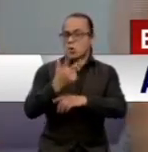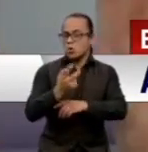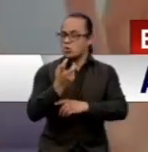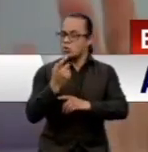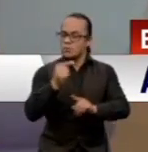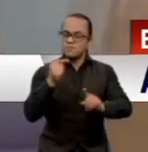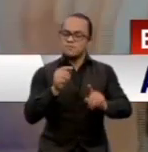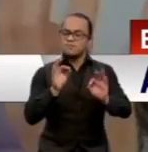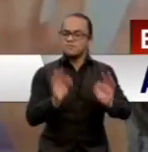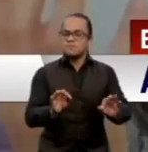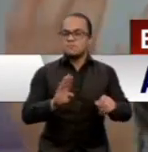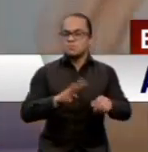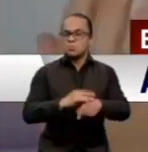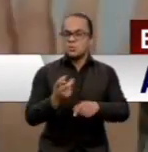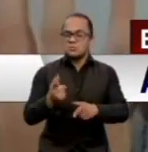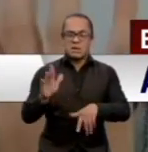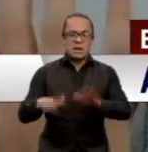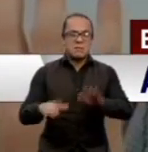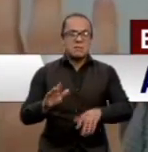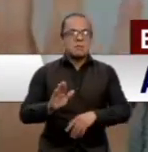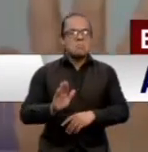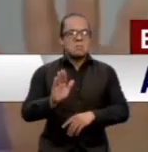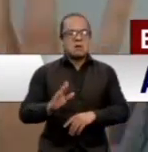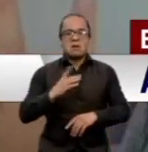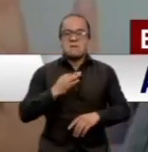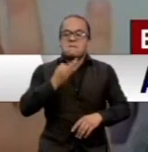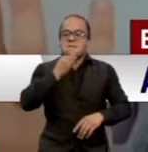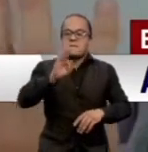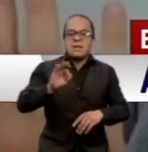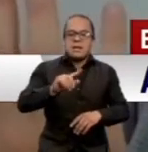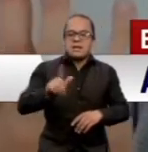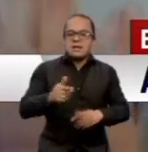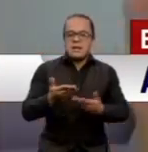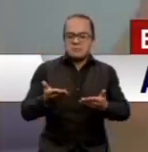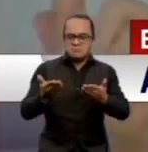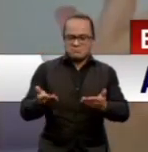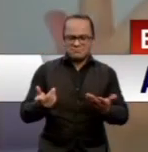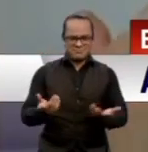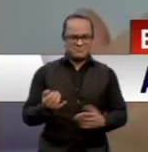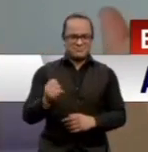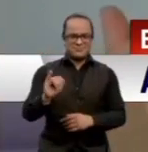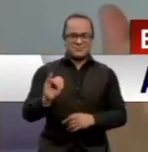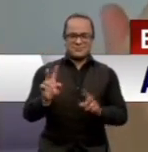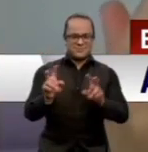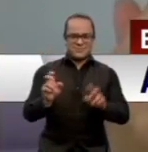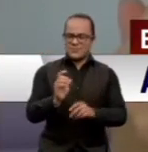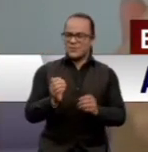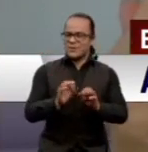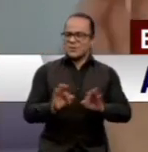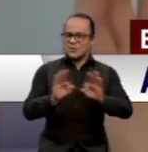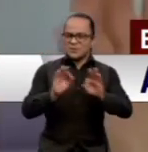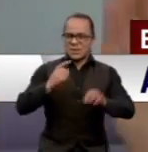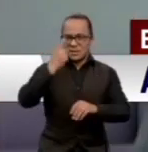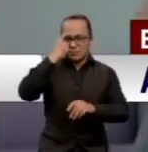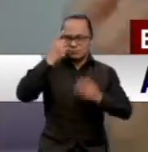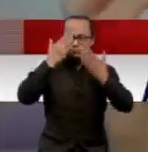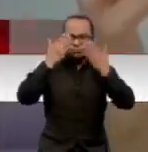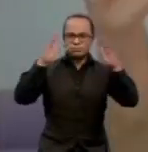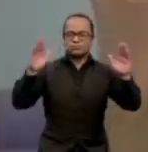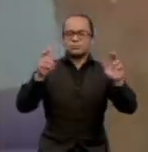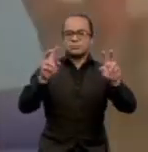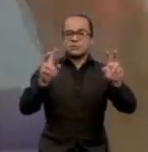y no para que parezca que estamos celebrando algo y luego te felicitan, ¿no? Es un tema de conciencia y de aprender no